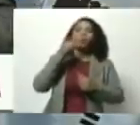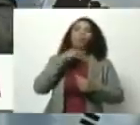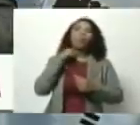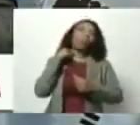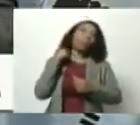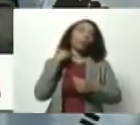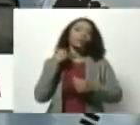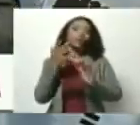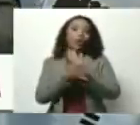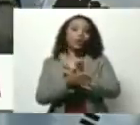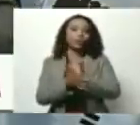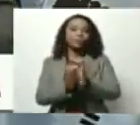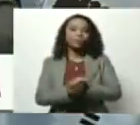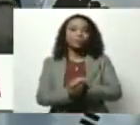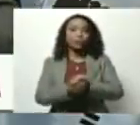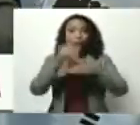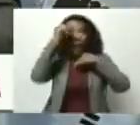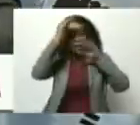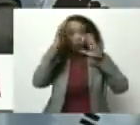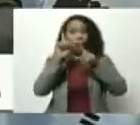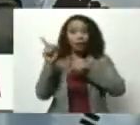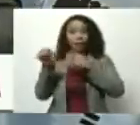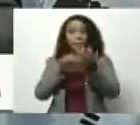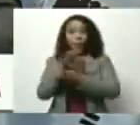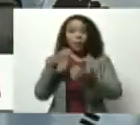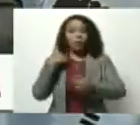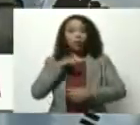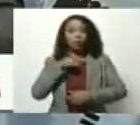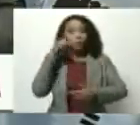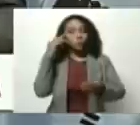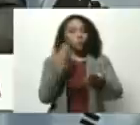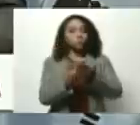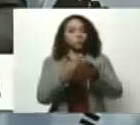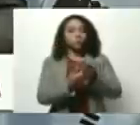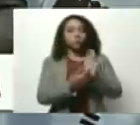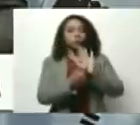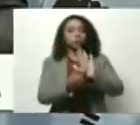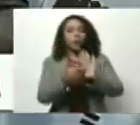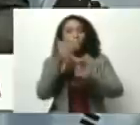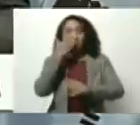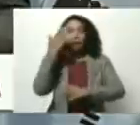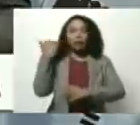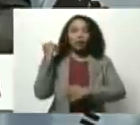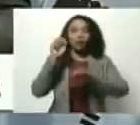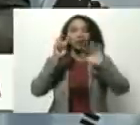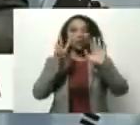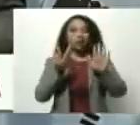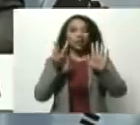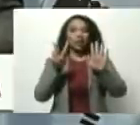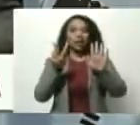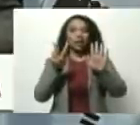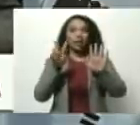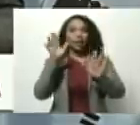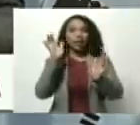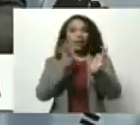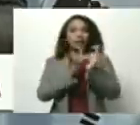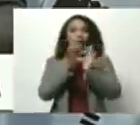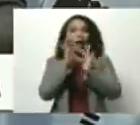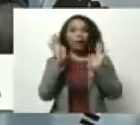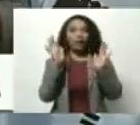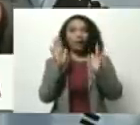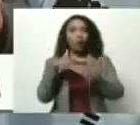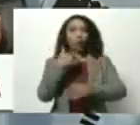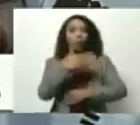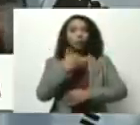Para atender este problema, hemos presentado el pasado 7 de abril, cuando